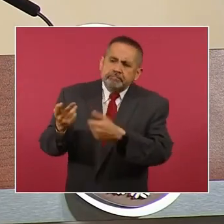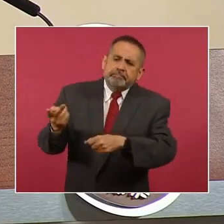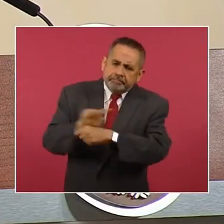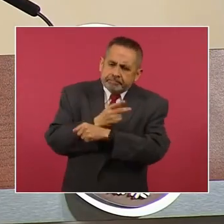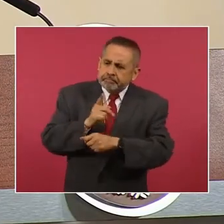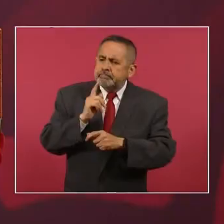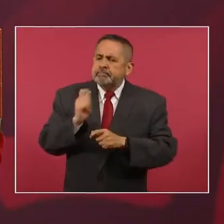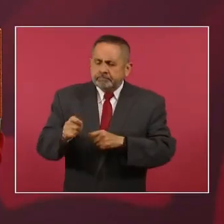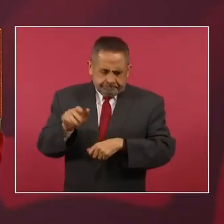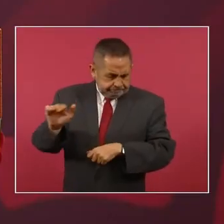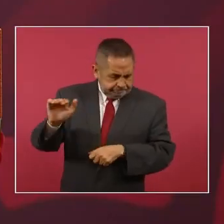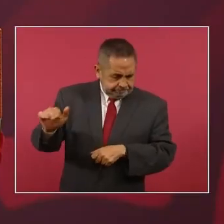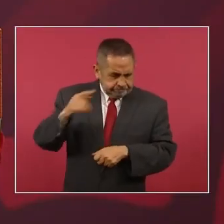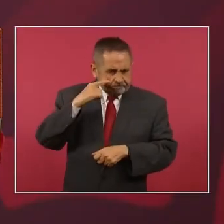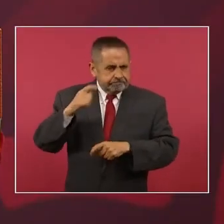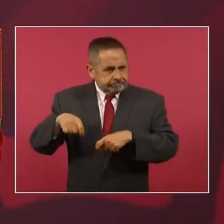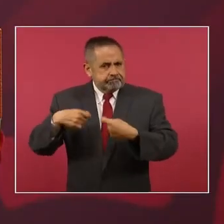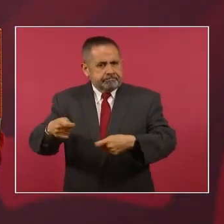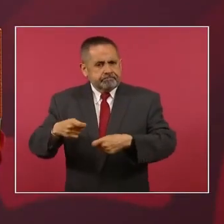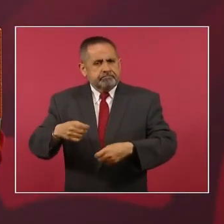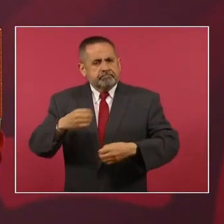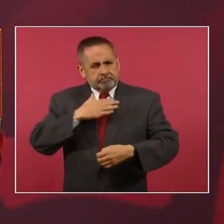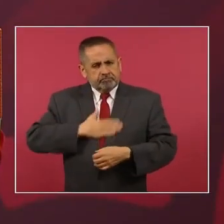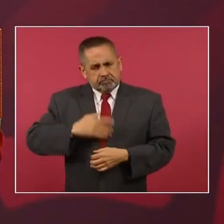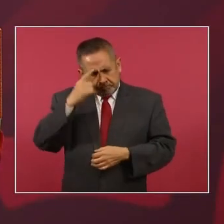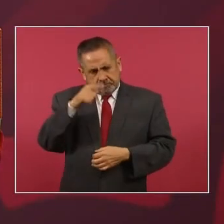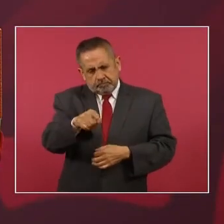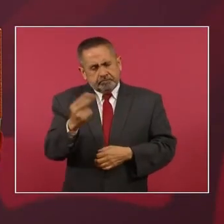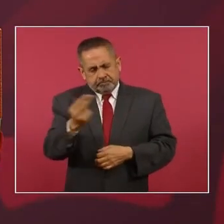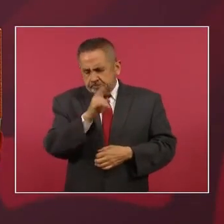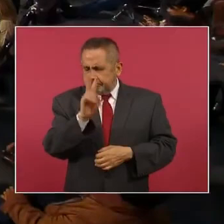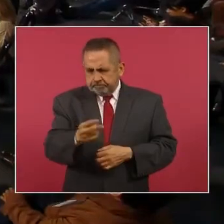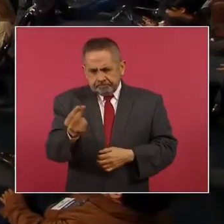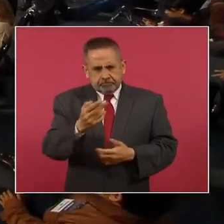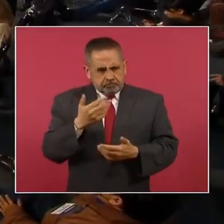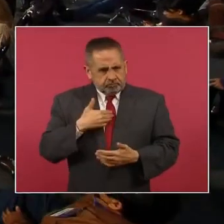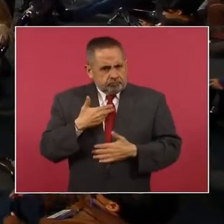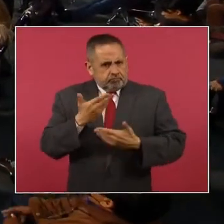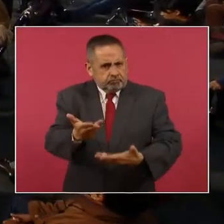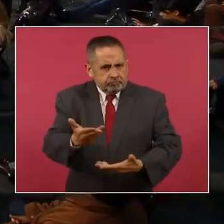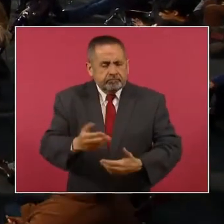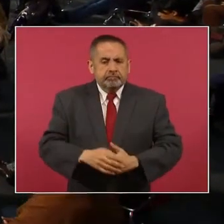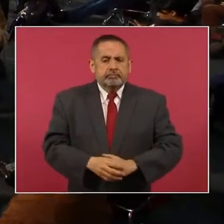seguimiento y la procuración de justicia que ustedes requieren.